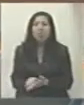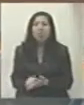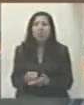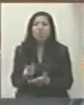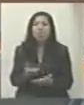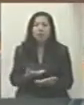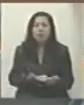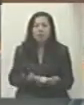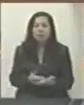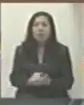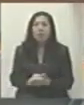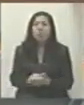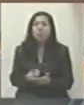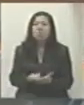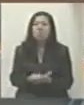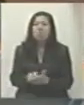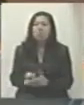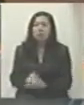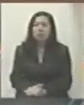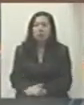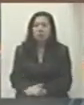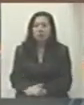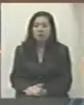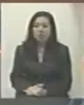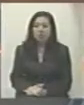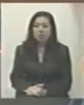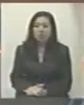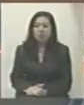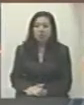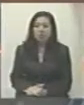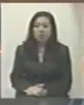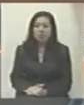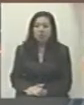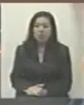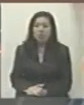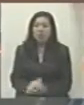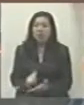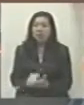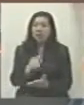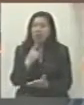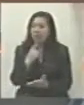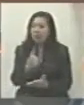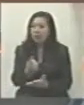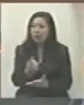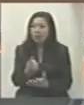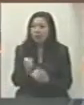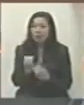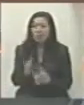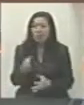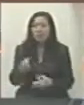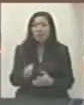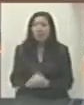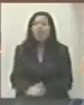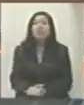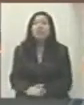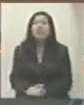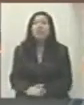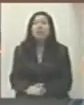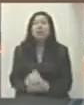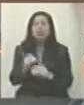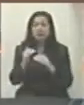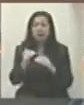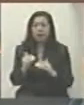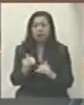los acreedores y los montos de obligación en ese orden. Lo que están diciendo entonces es que en las sentencias judiciales el